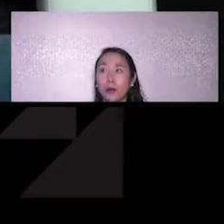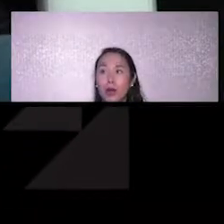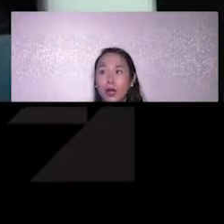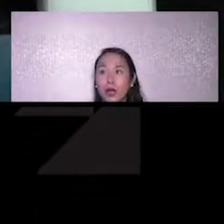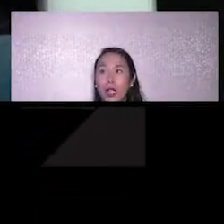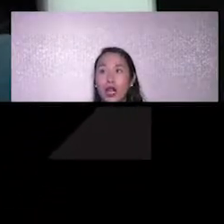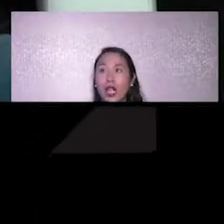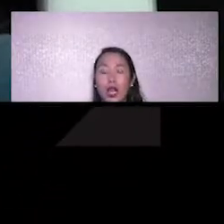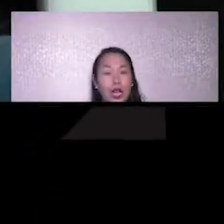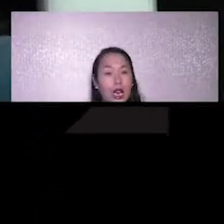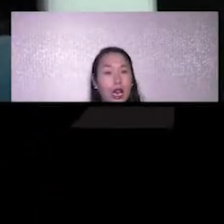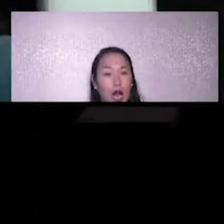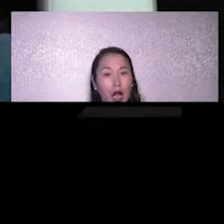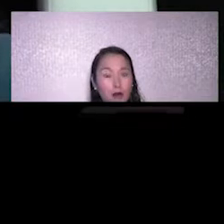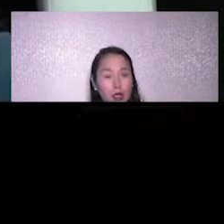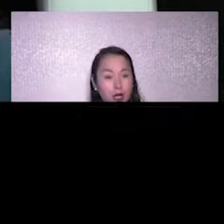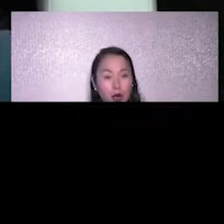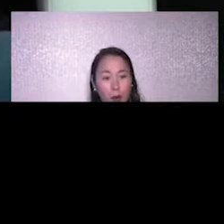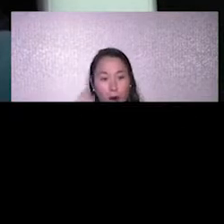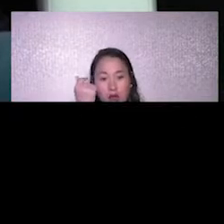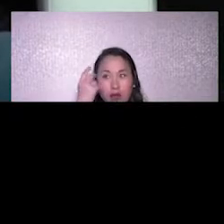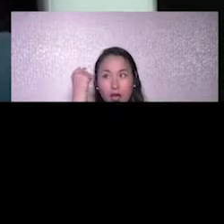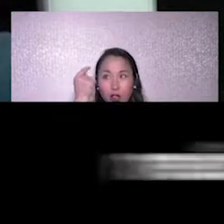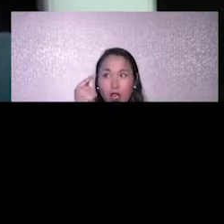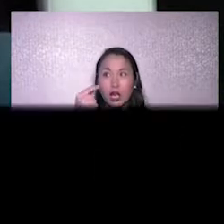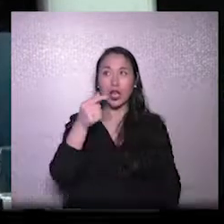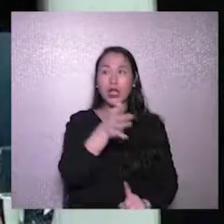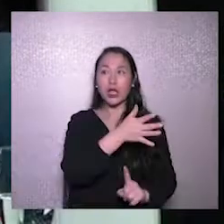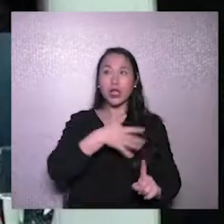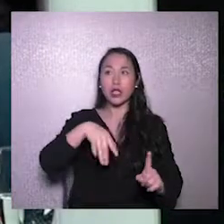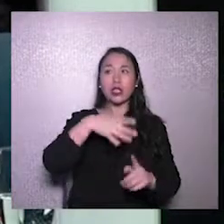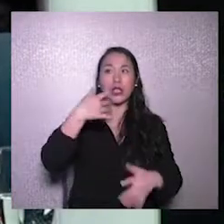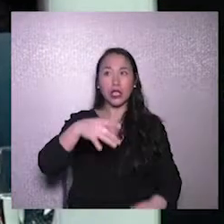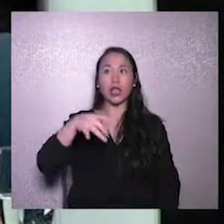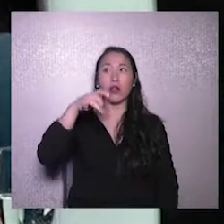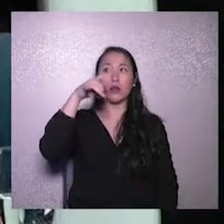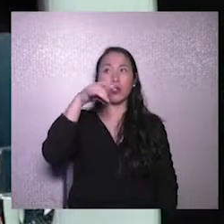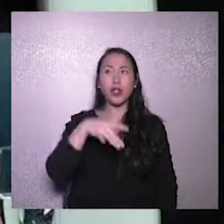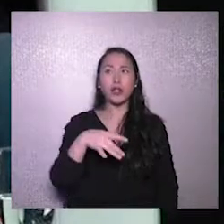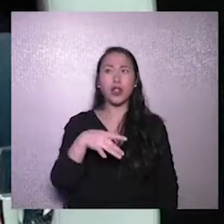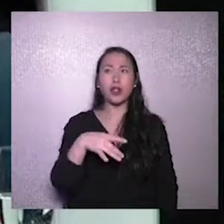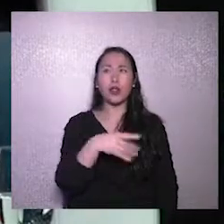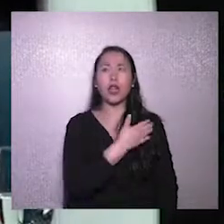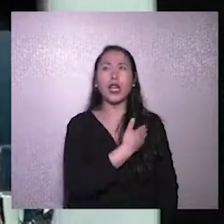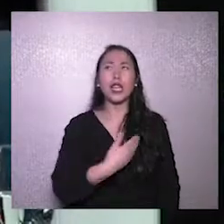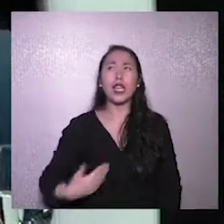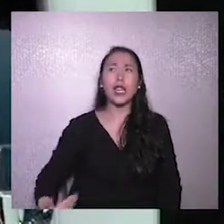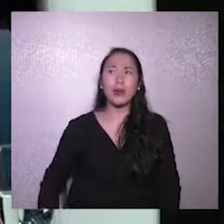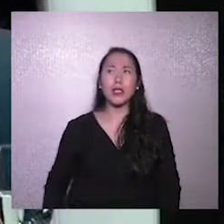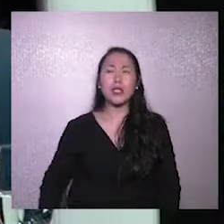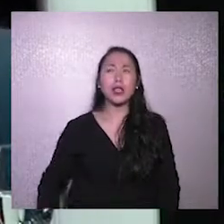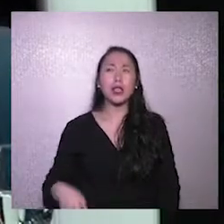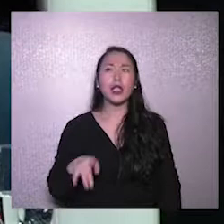del futuro del doctor Castillo, que ya está dando por seguro que el presidente es su